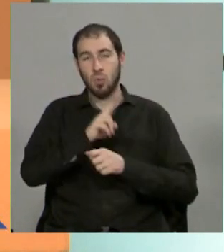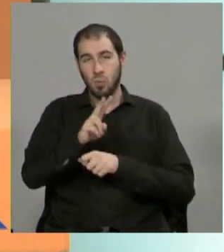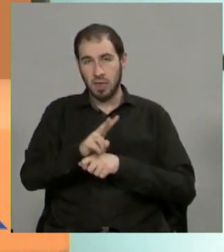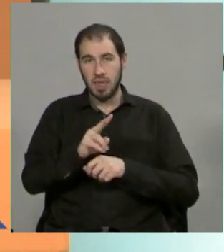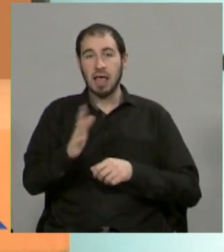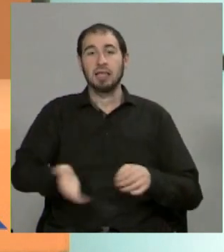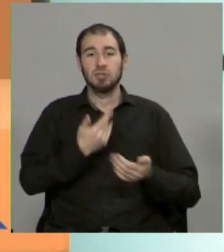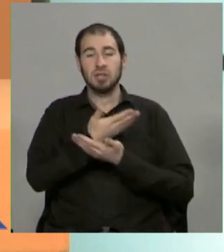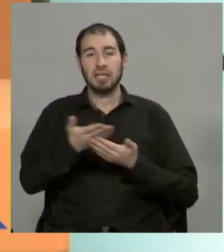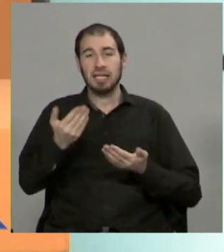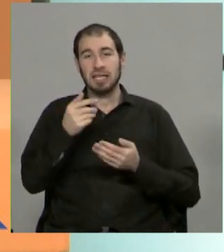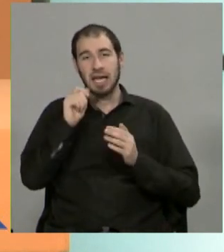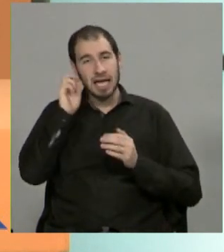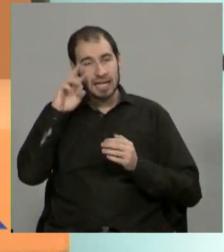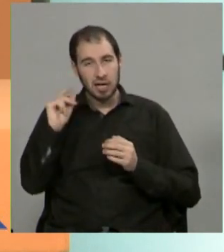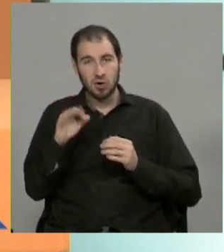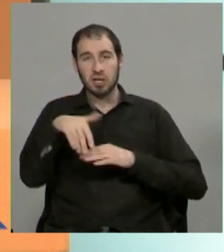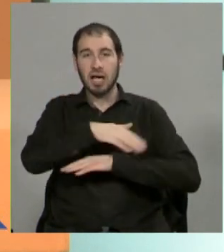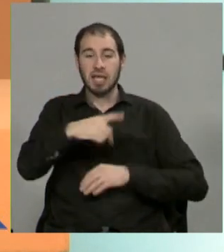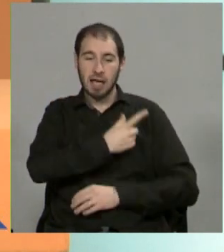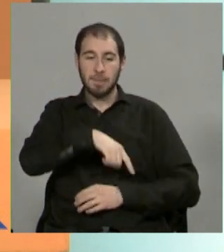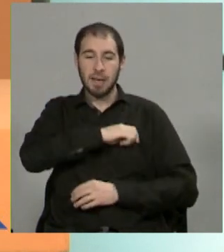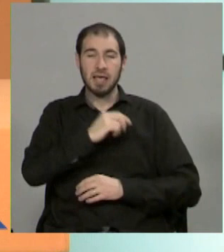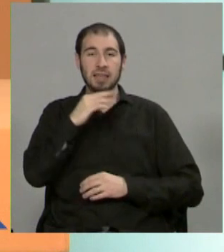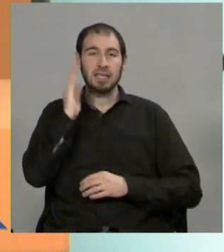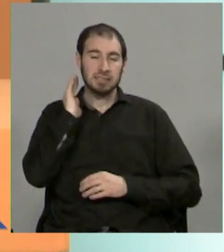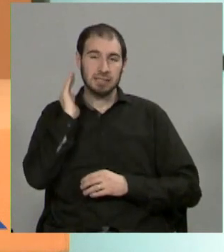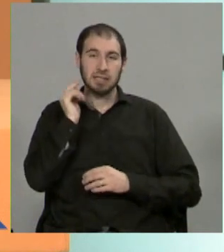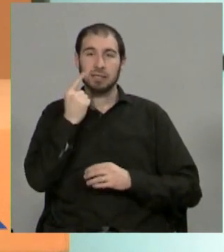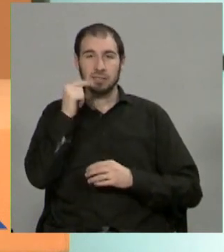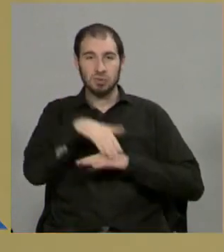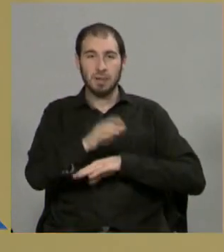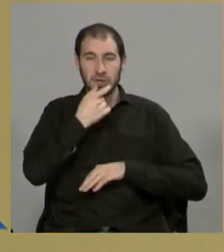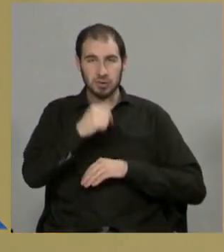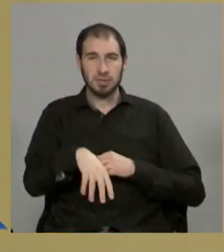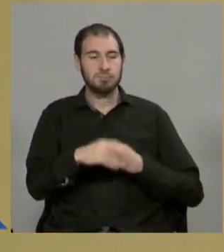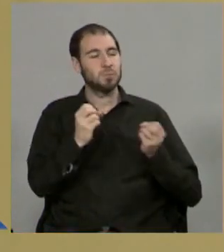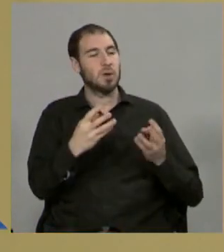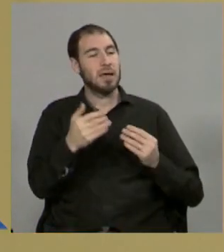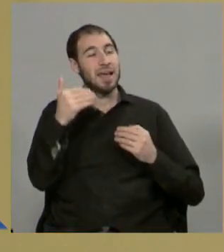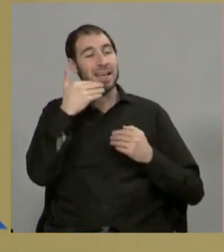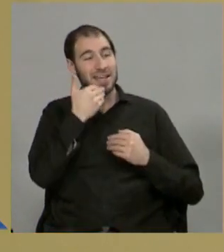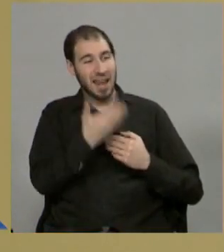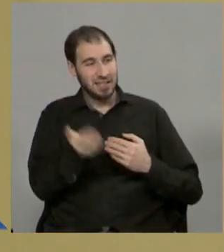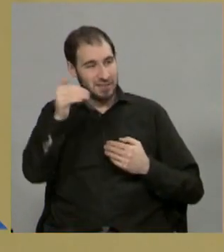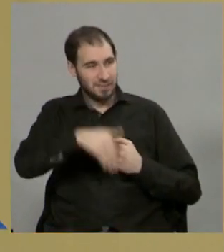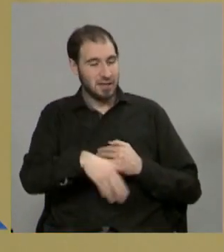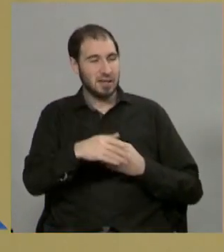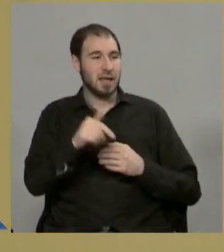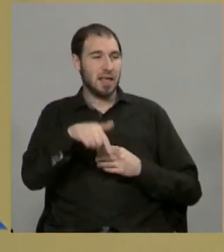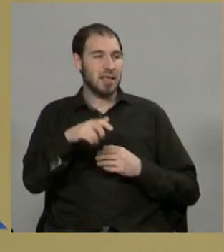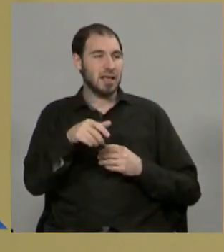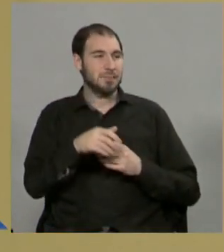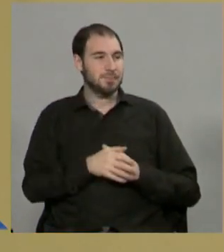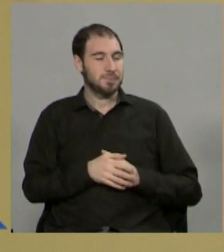Y la Dirección de Género y Diversidad se encuentra en la calle España, al 16 de Ciudad de Mendoza. Buenísimo. Silvina, muchísimas gracias por acercarte, por estar con